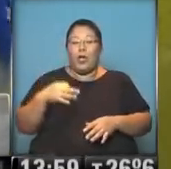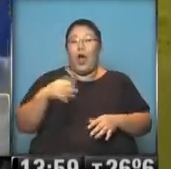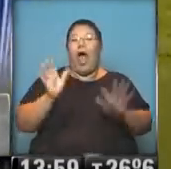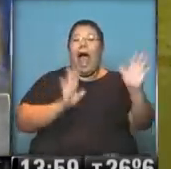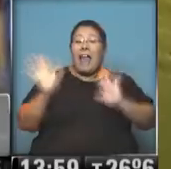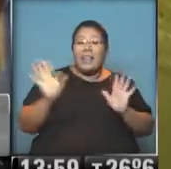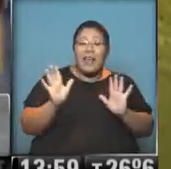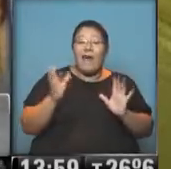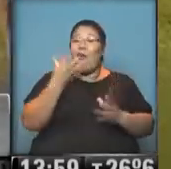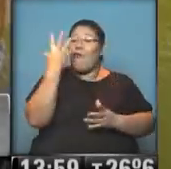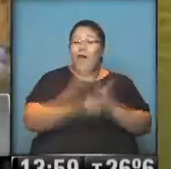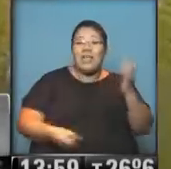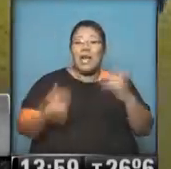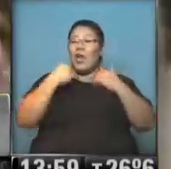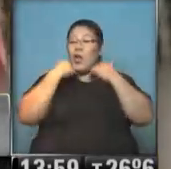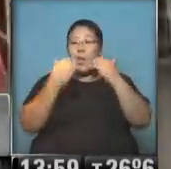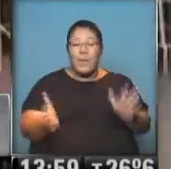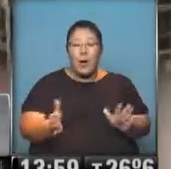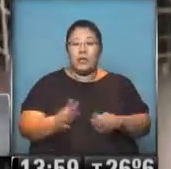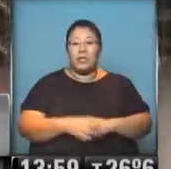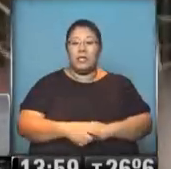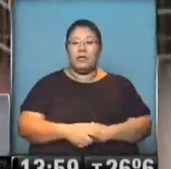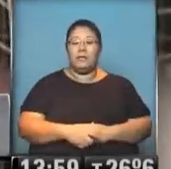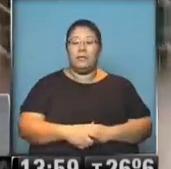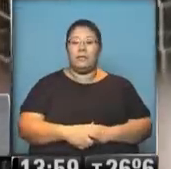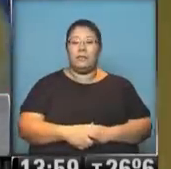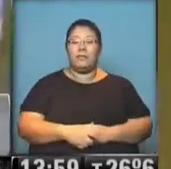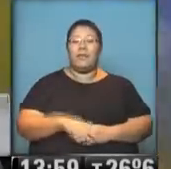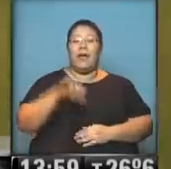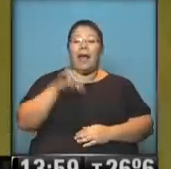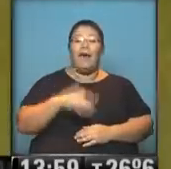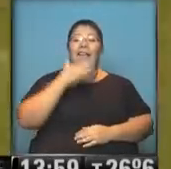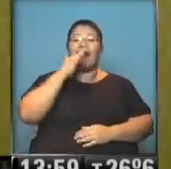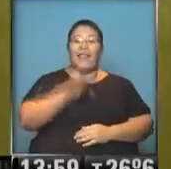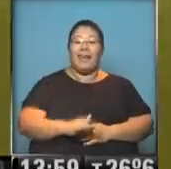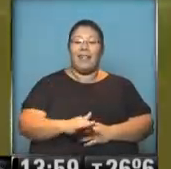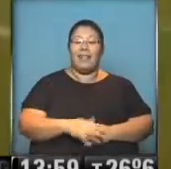Entiendo por qué él no quiere que le mandemos sparring.